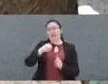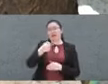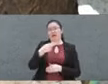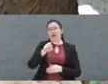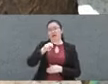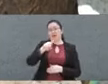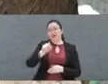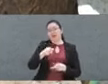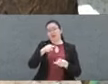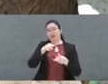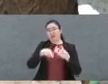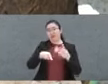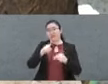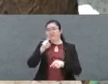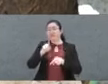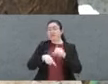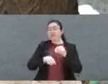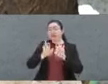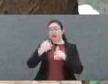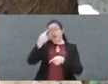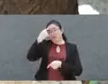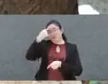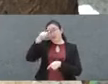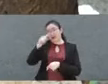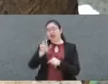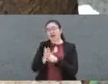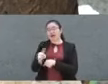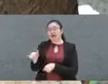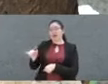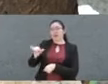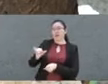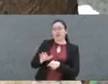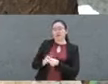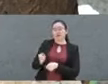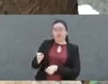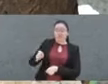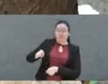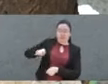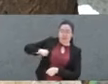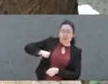de el desinfectante, cloruro de sodio, generalmente